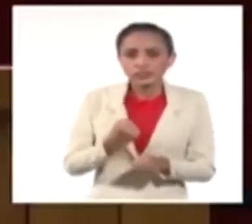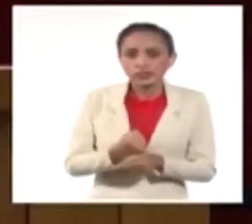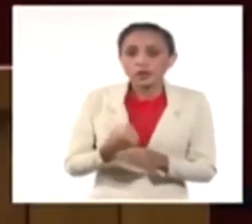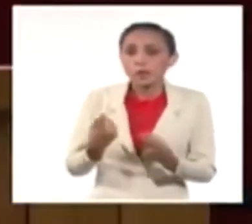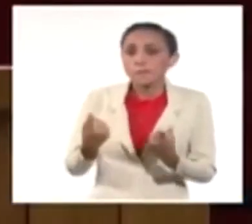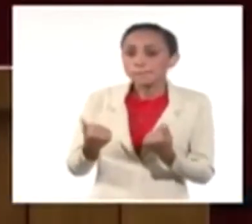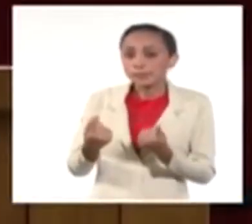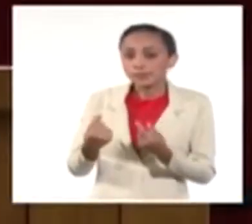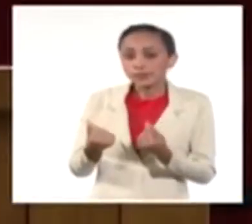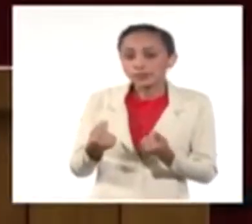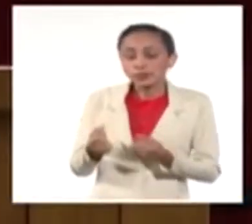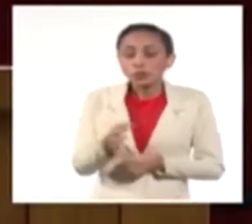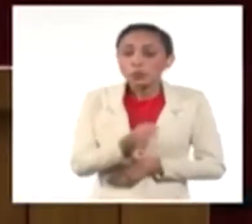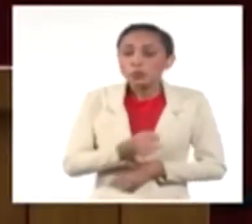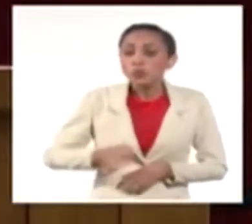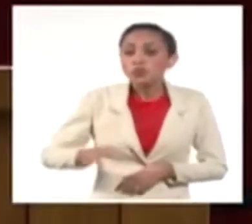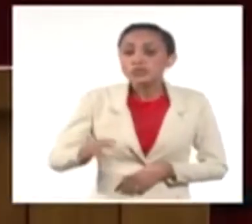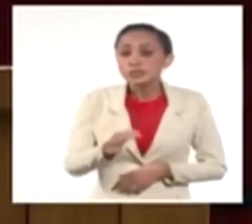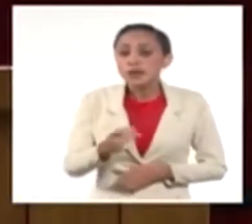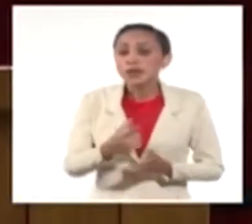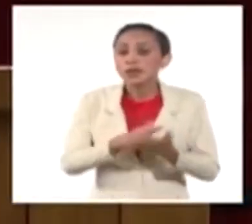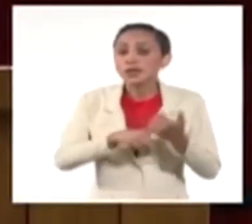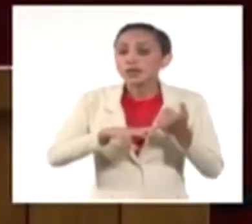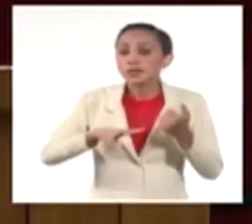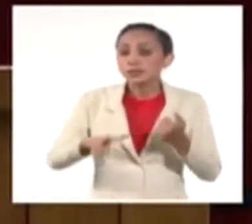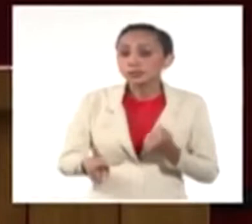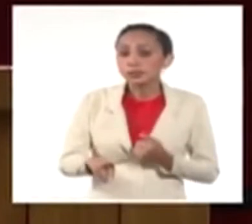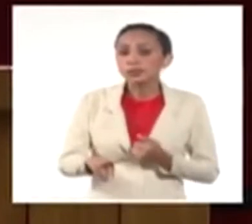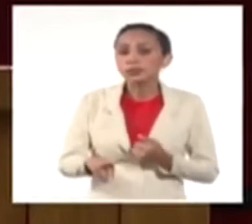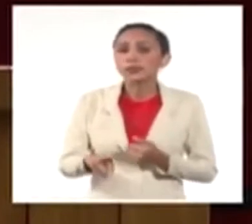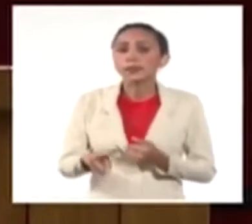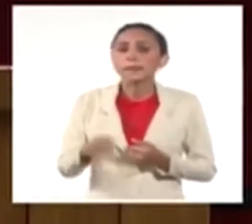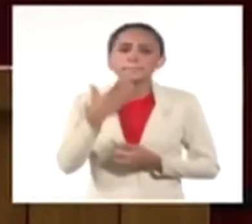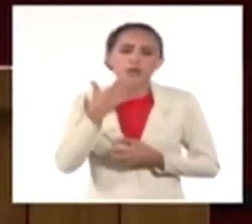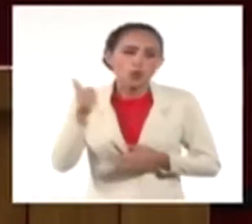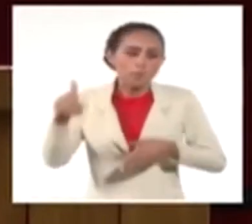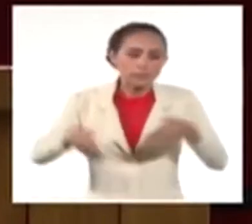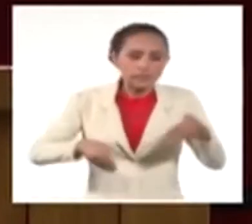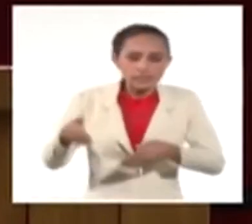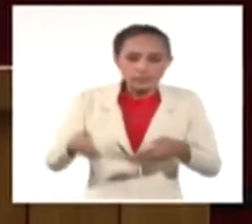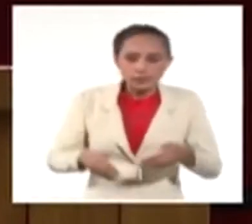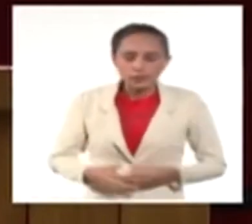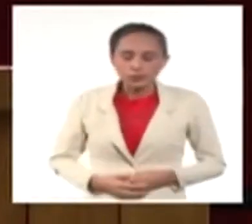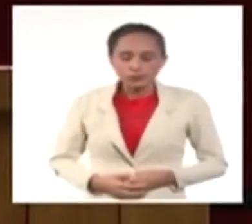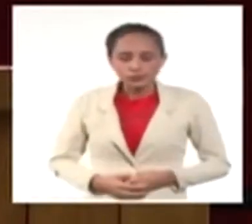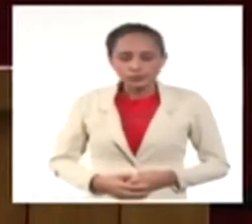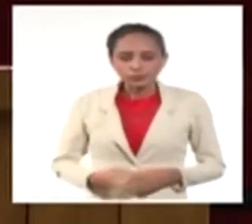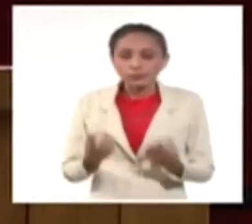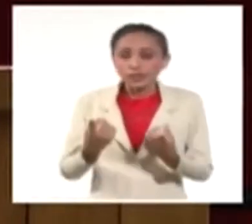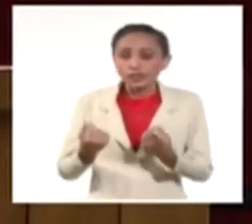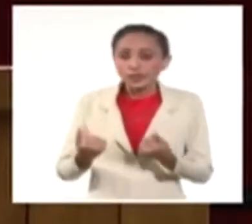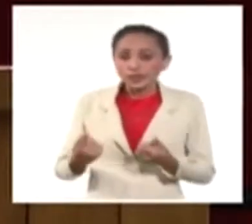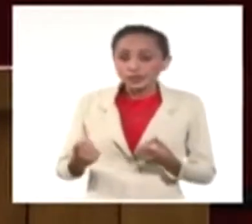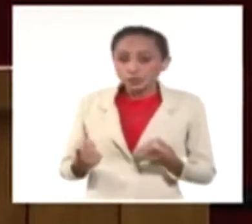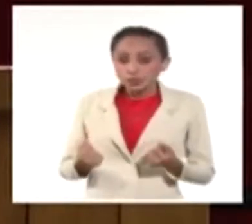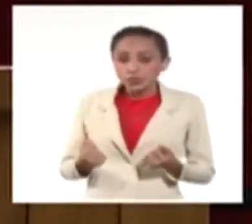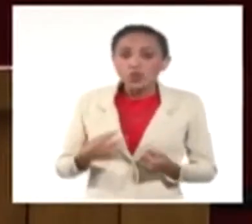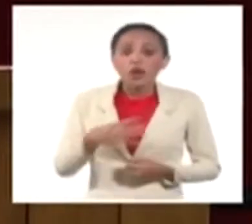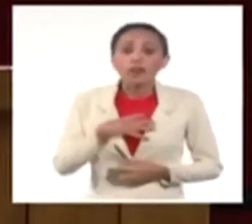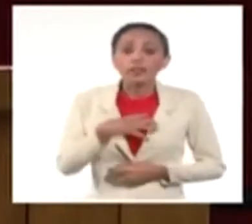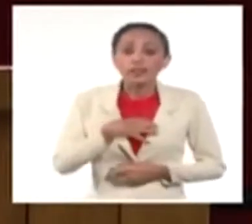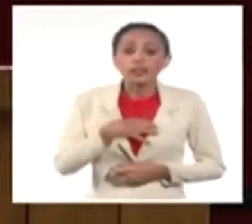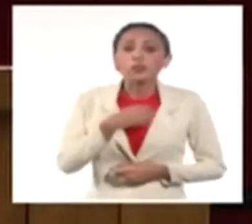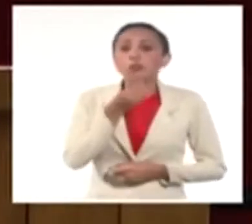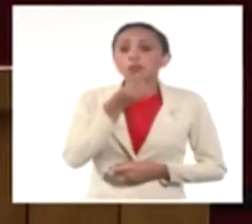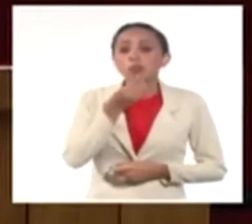presupuestos municipales y provinciales sean más participativos, que con los recursos que se cuenten se